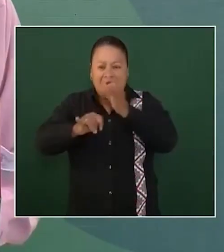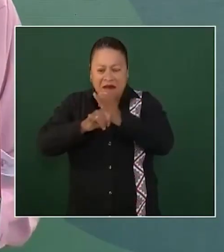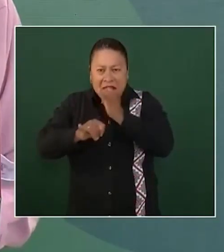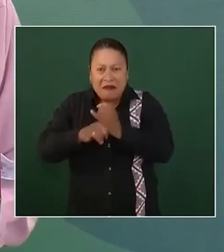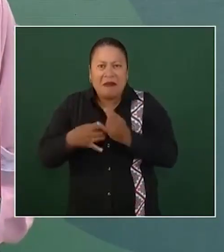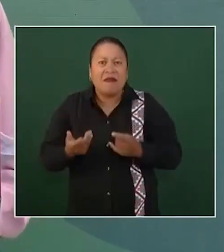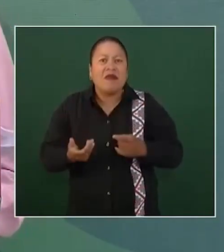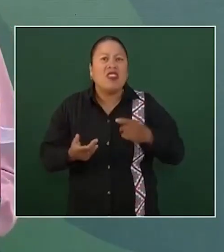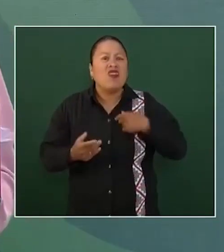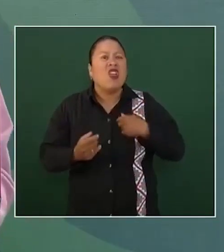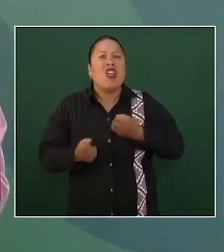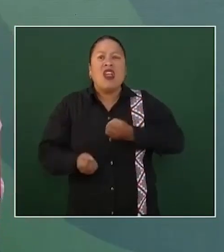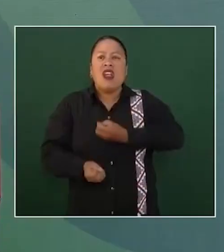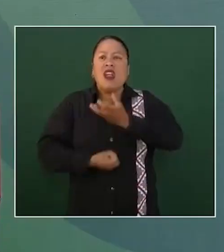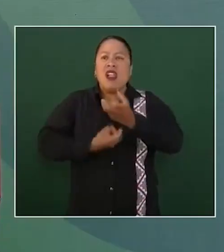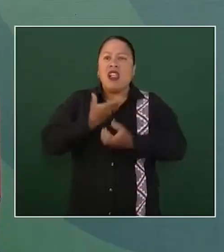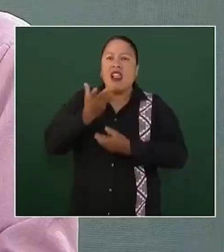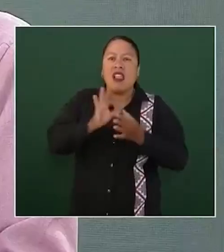hacer ninguna declaración.